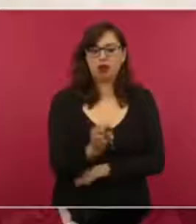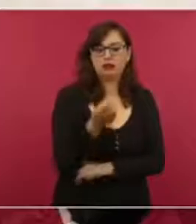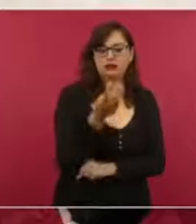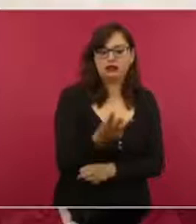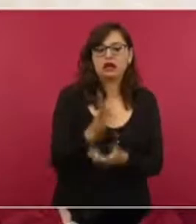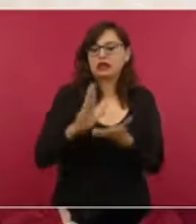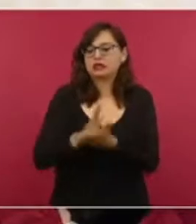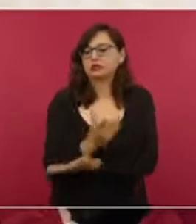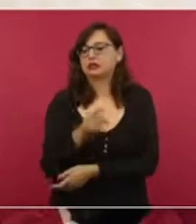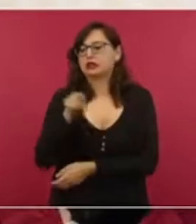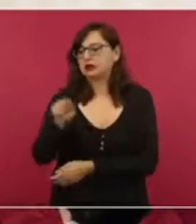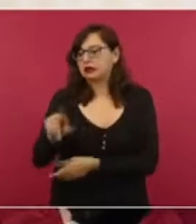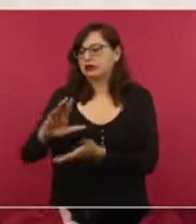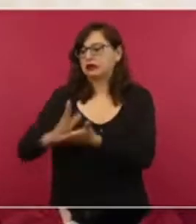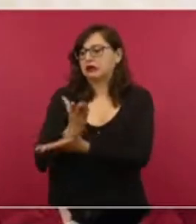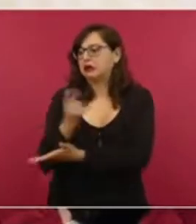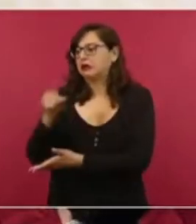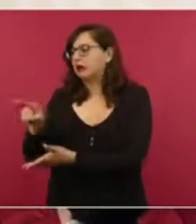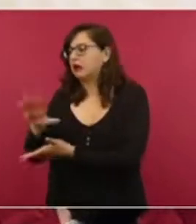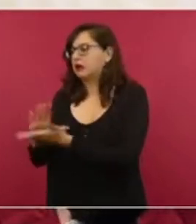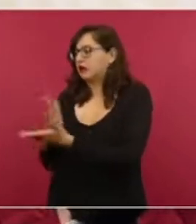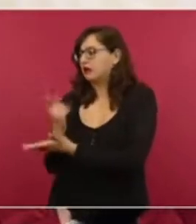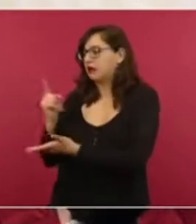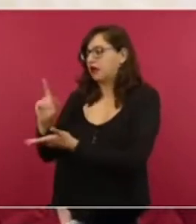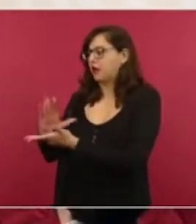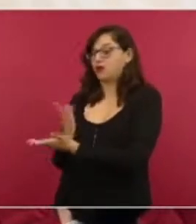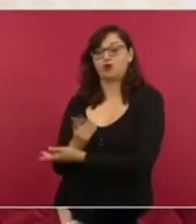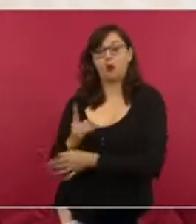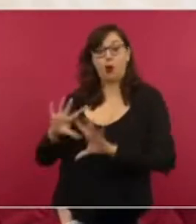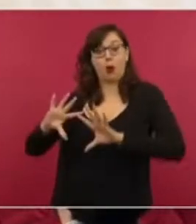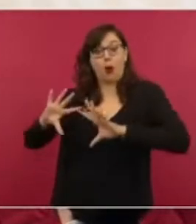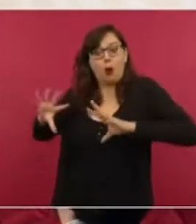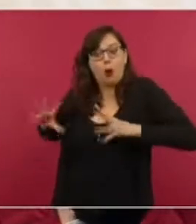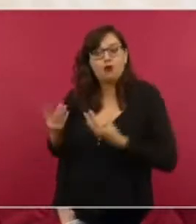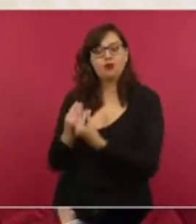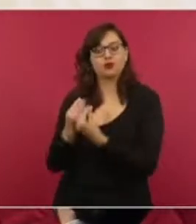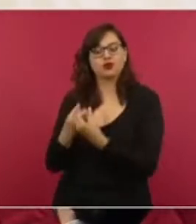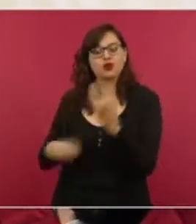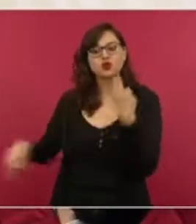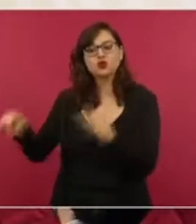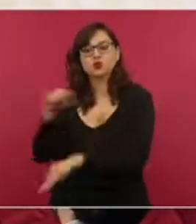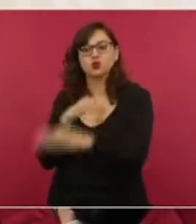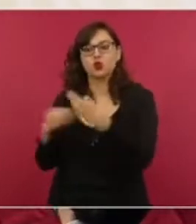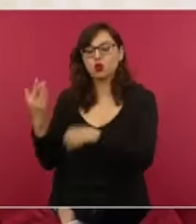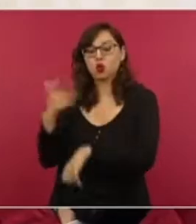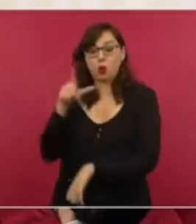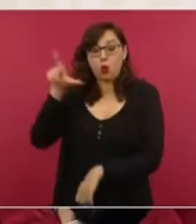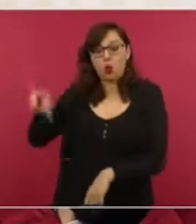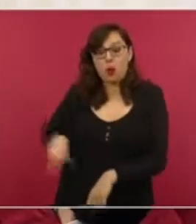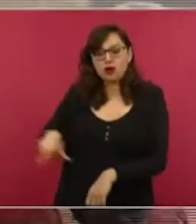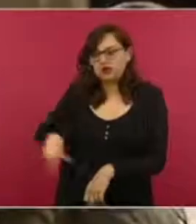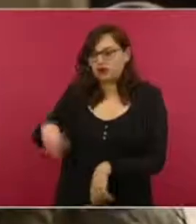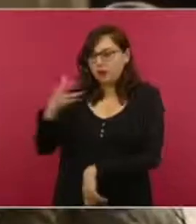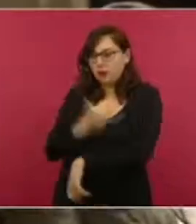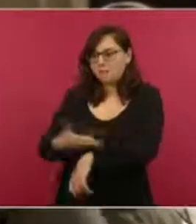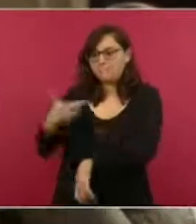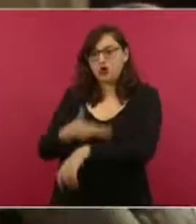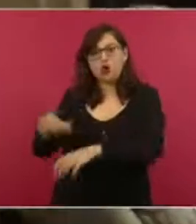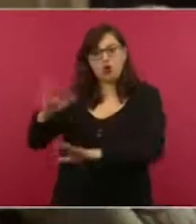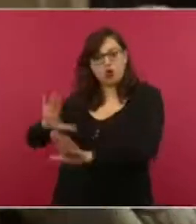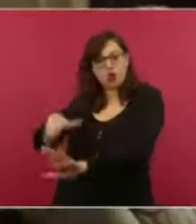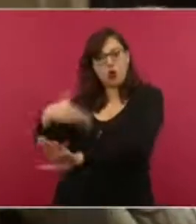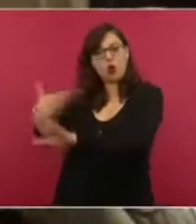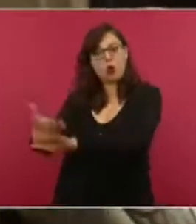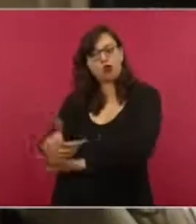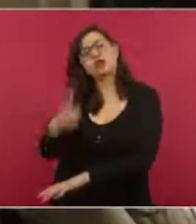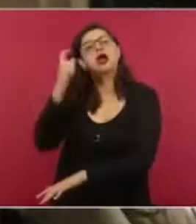los 43 normalistas, sino que se observe que fue un gran operativo de Estado lo que ocurrió ahí en